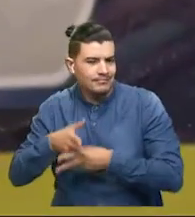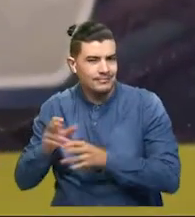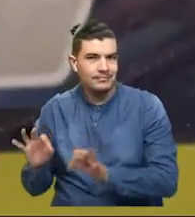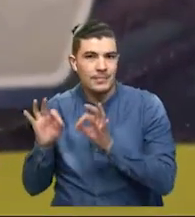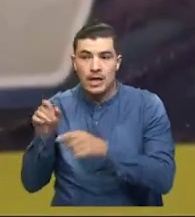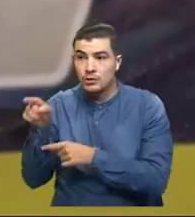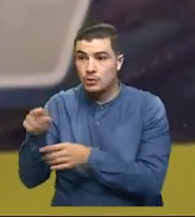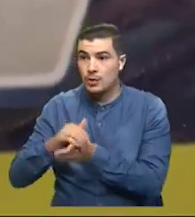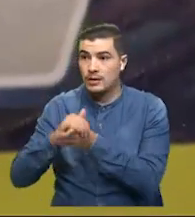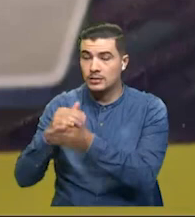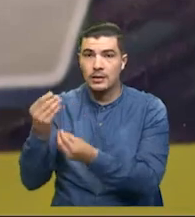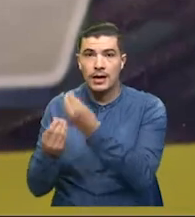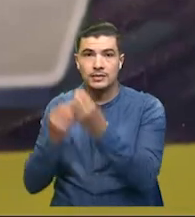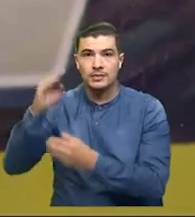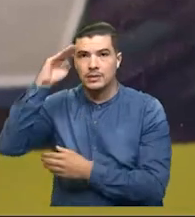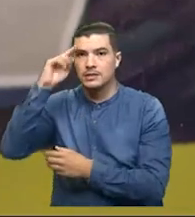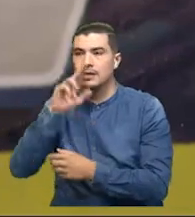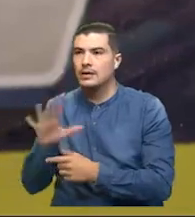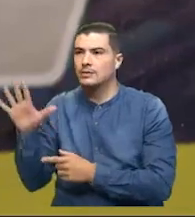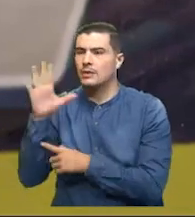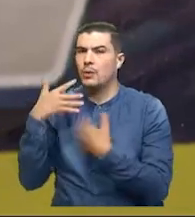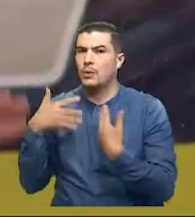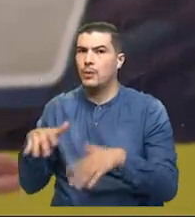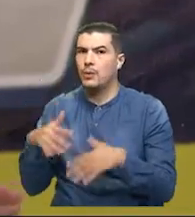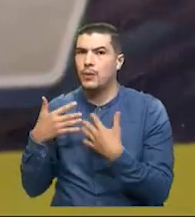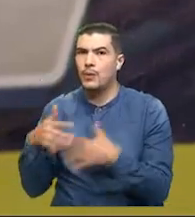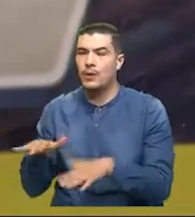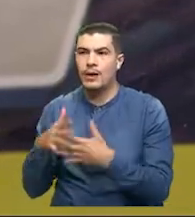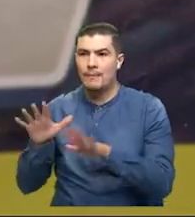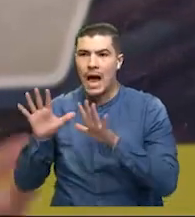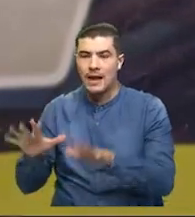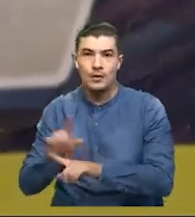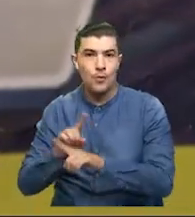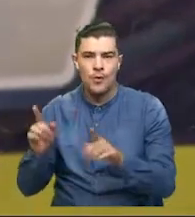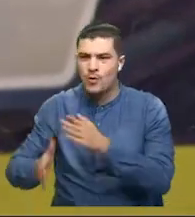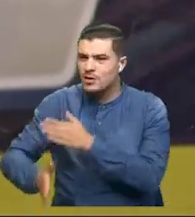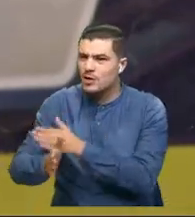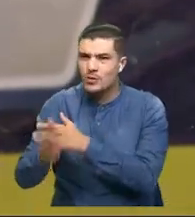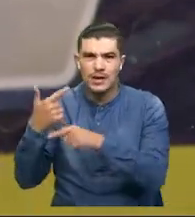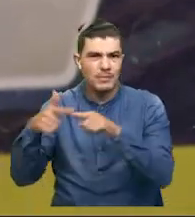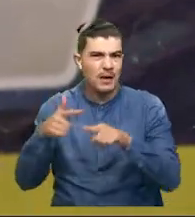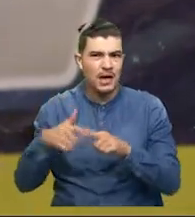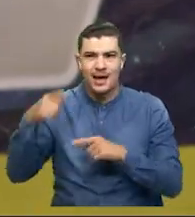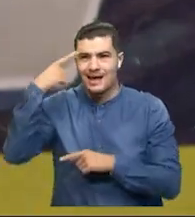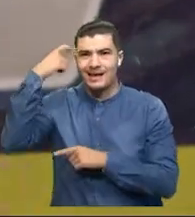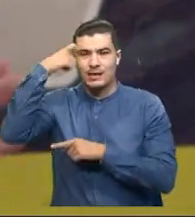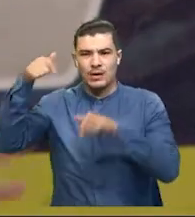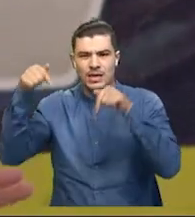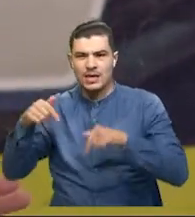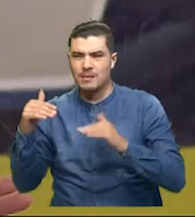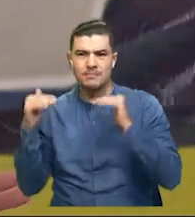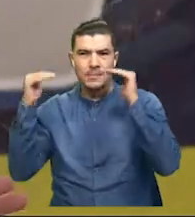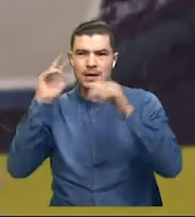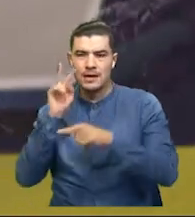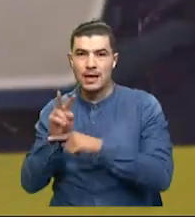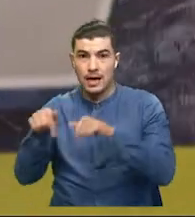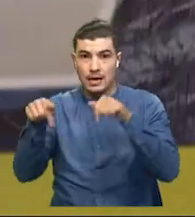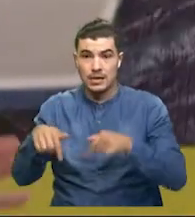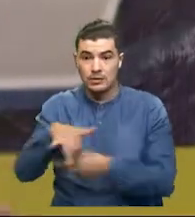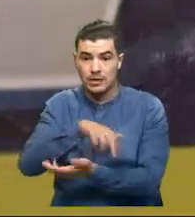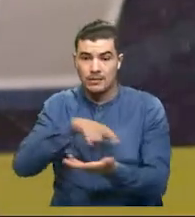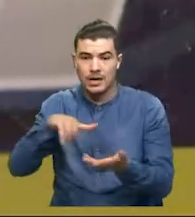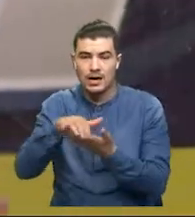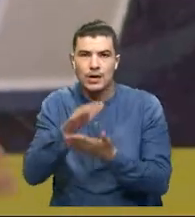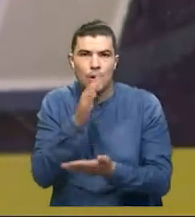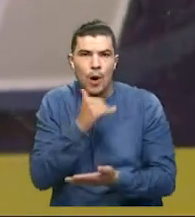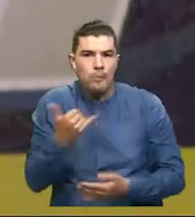que realiza la Policía de Santander no paran y continúan los retos en materia de seguridad. Tenemos un departamento donde no